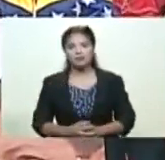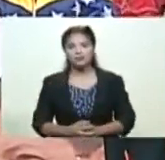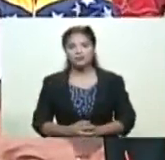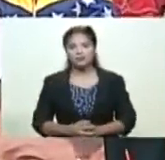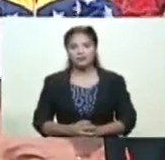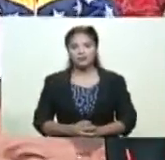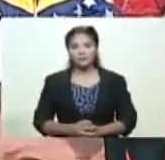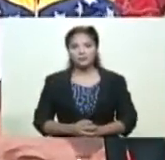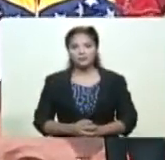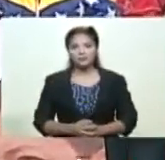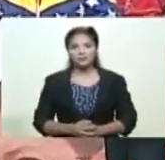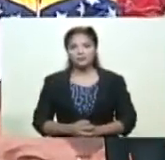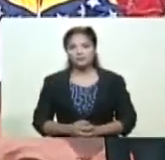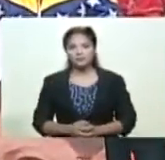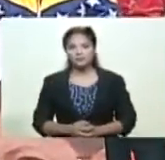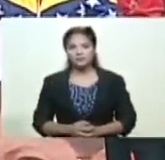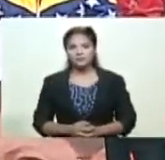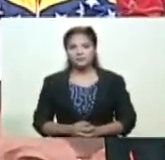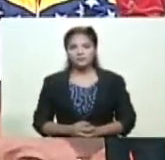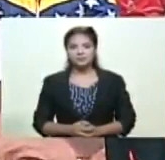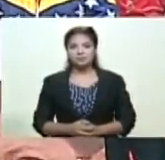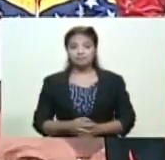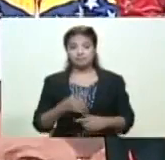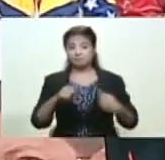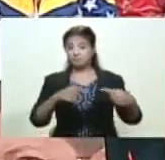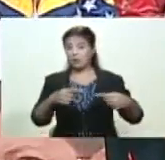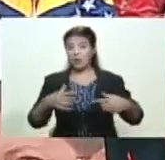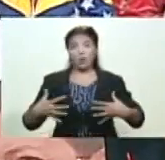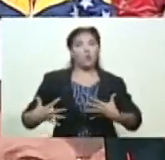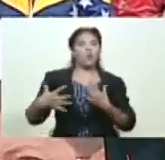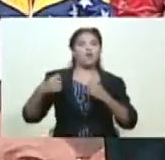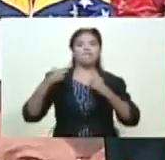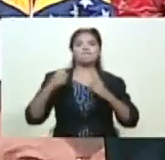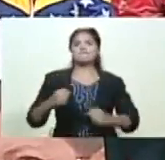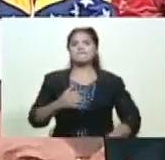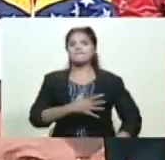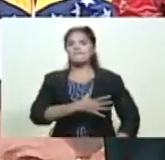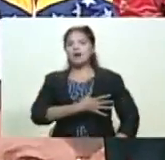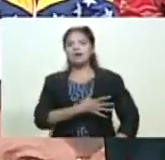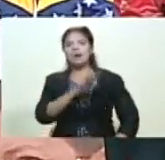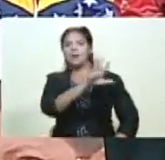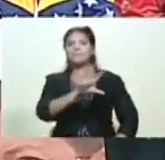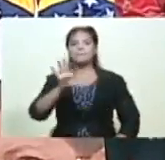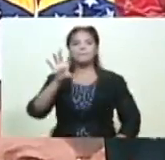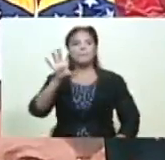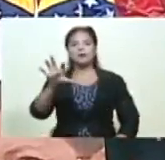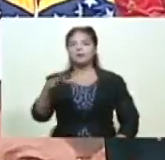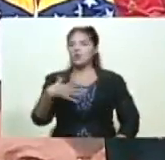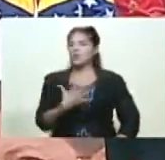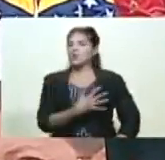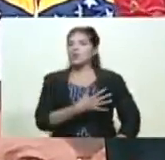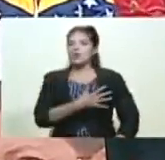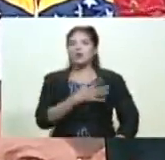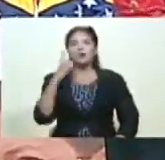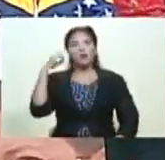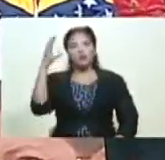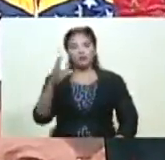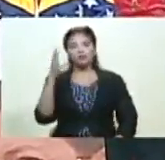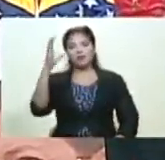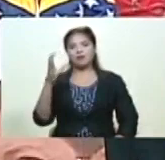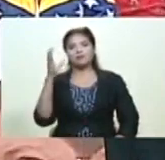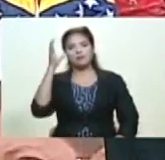y por el contrario generaron más fuerza patriótica, más pasión, más